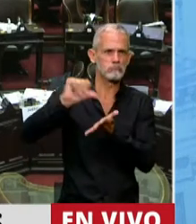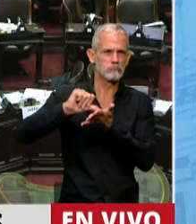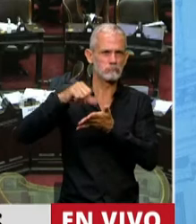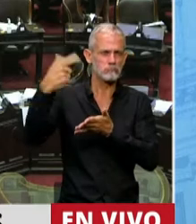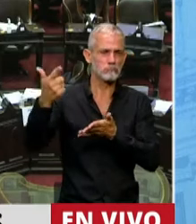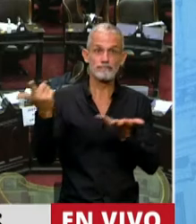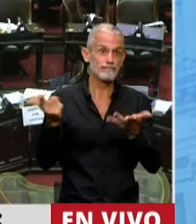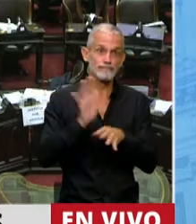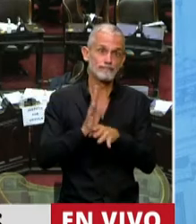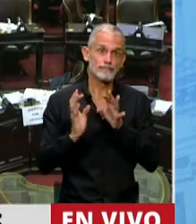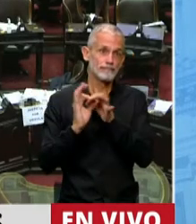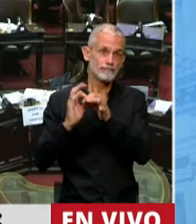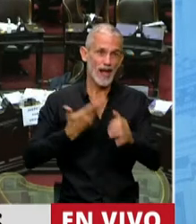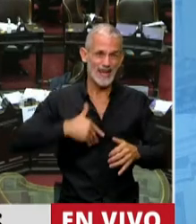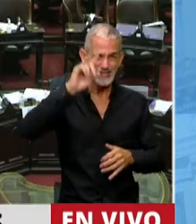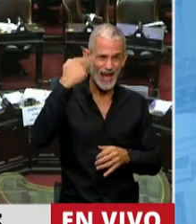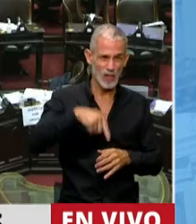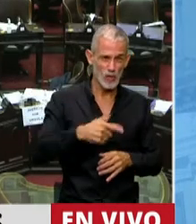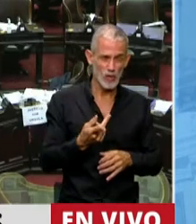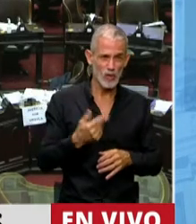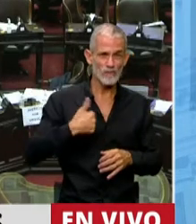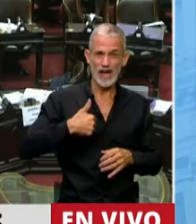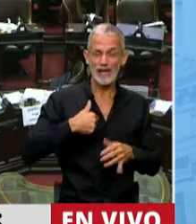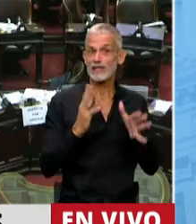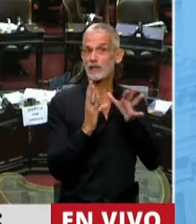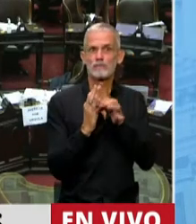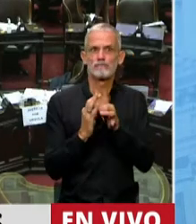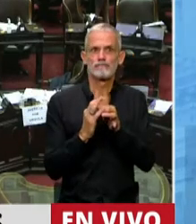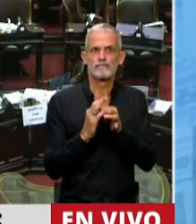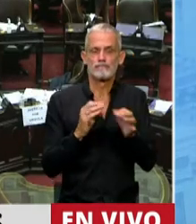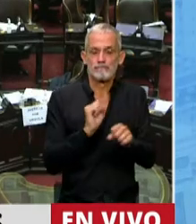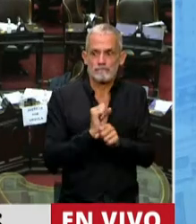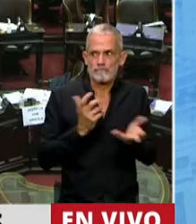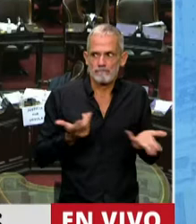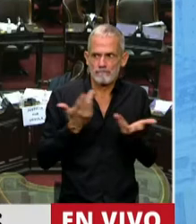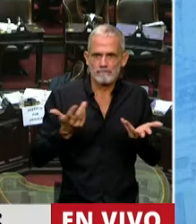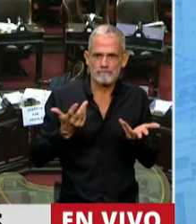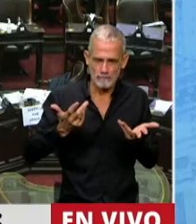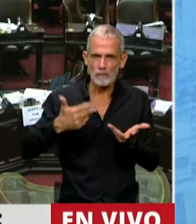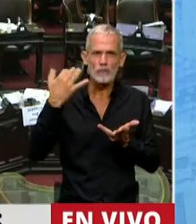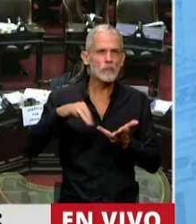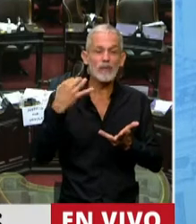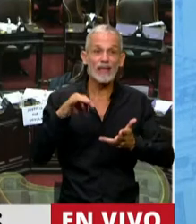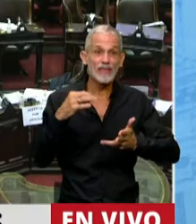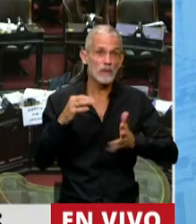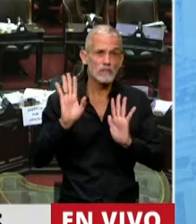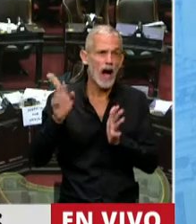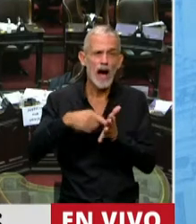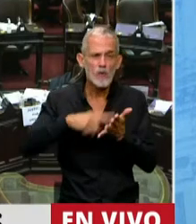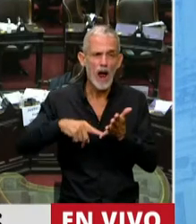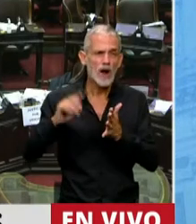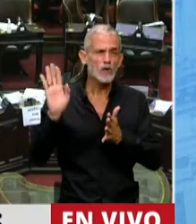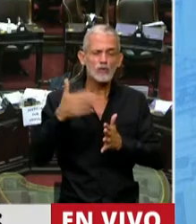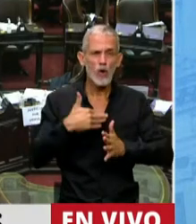atar totalmente al Estado argentino y en realidad habría que hacer lo contrario, declarar nulo de